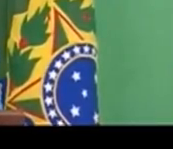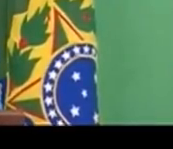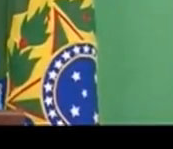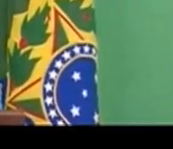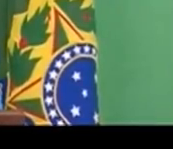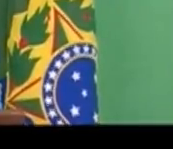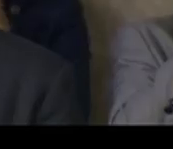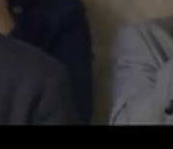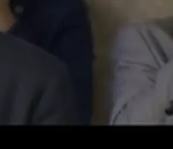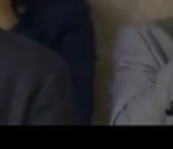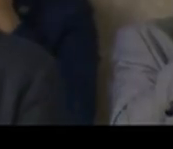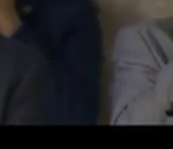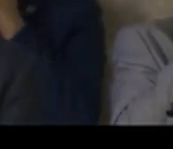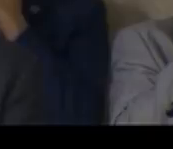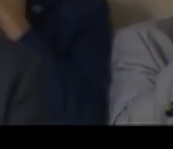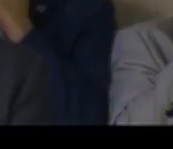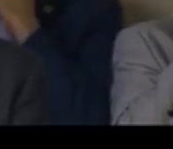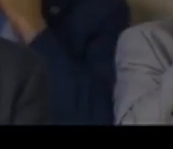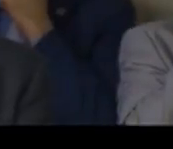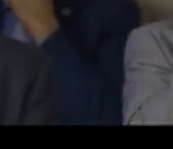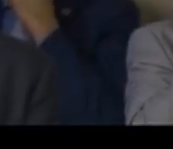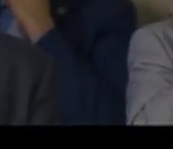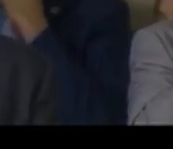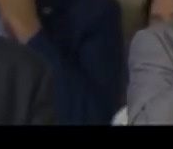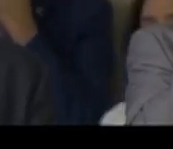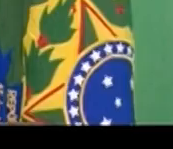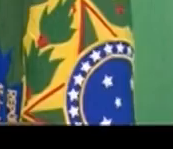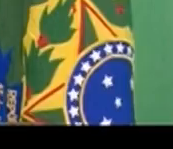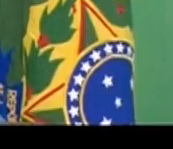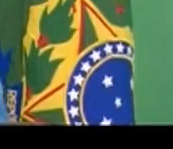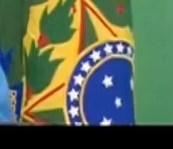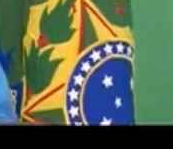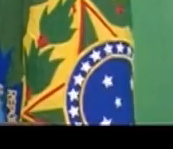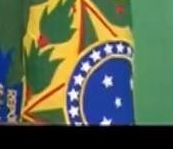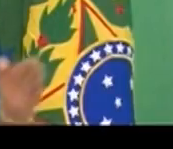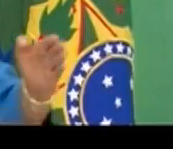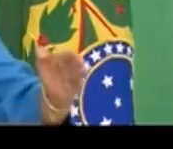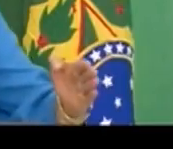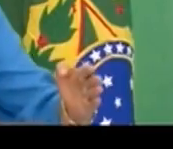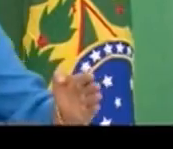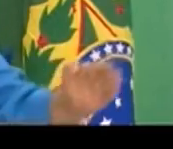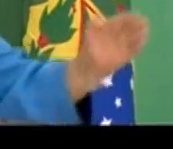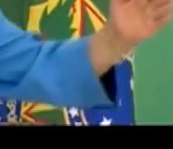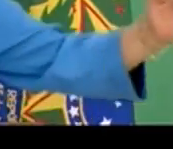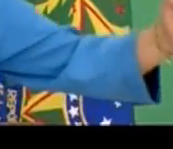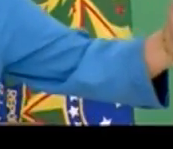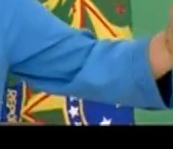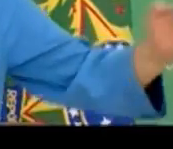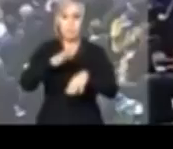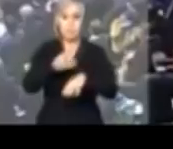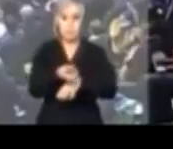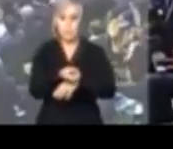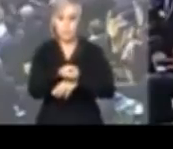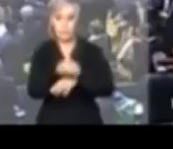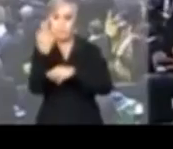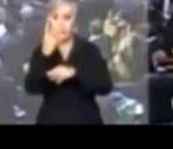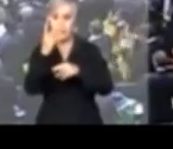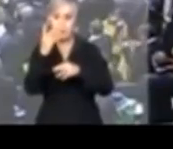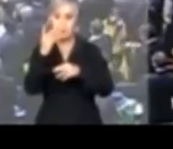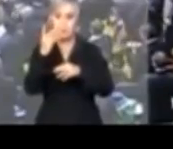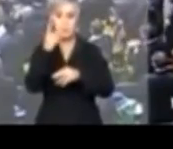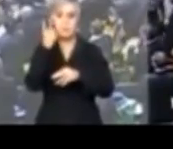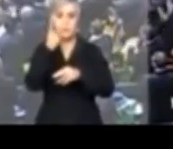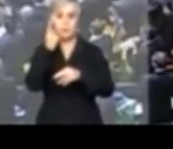es la primera vez en donde se arremete contra un presidente que ha tenido una tendencia de izquierda, como ha sido el PT en Brasil y sobre todo ahora con